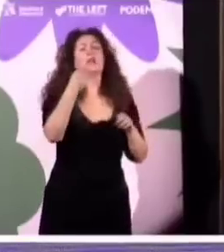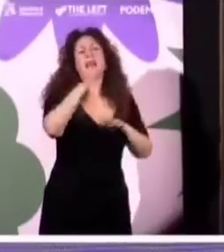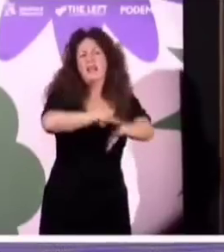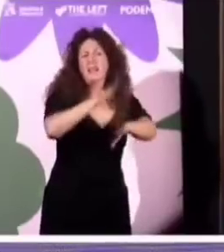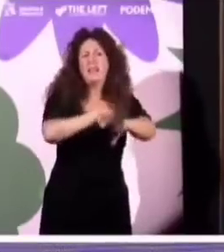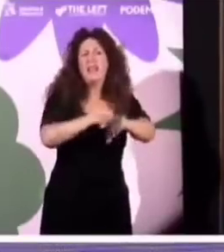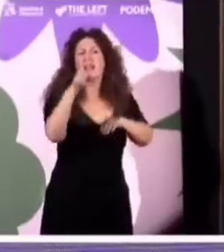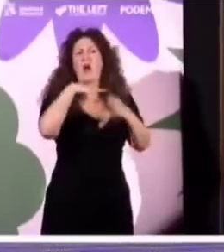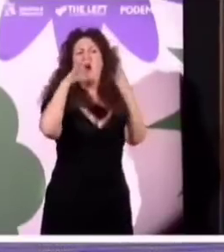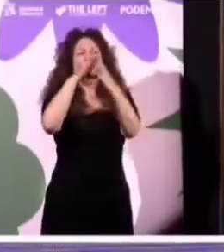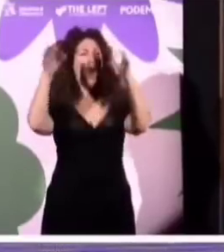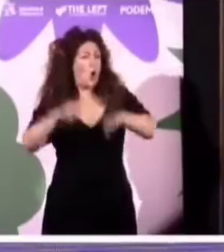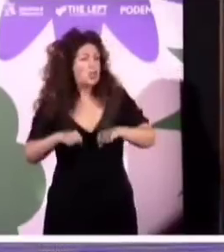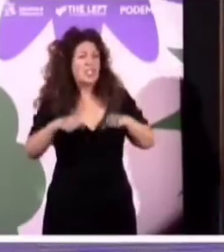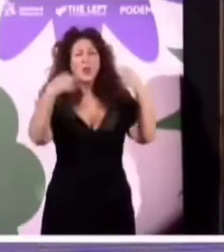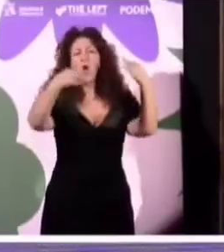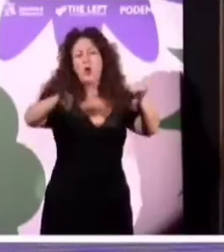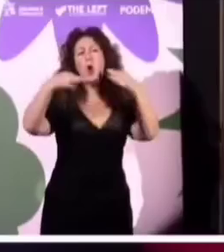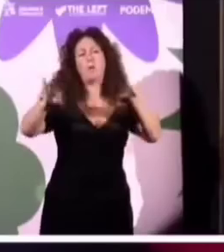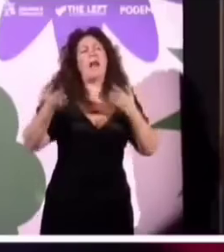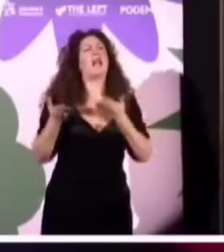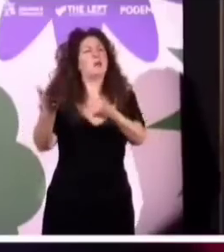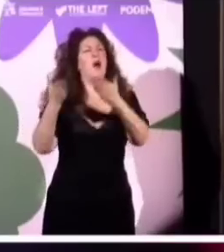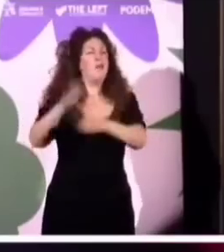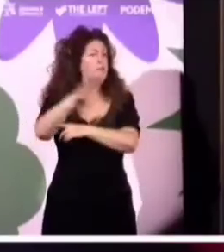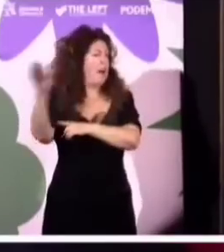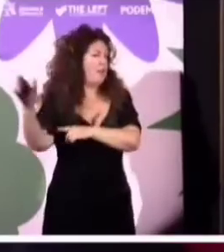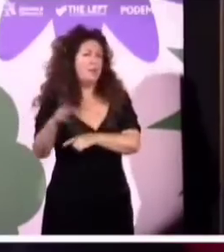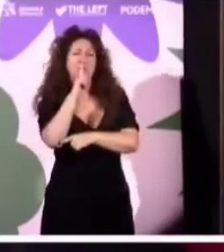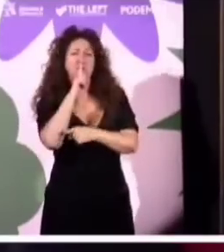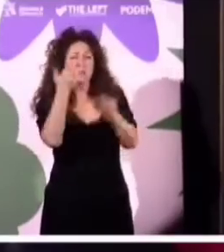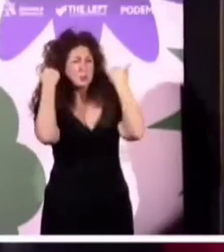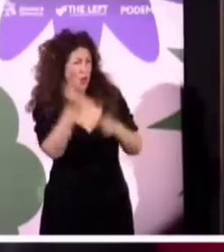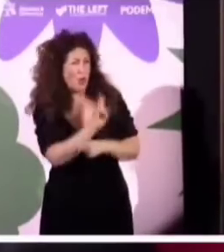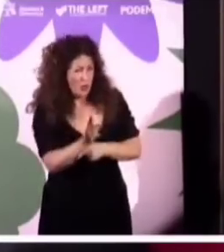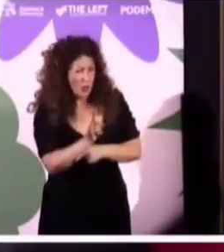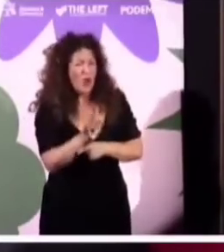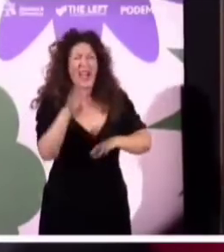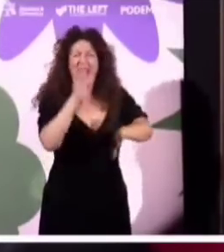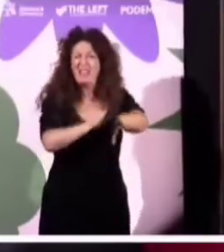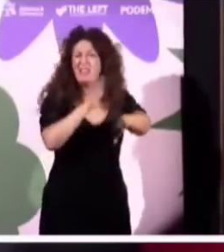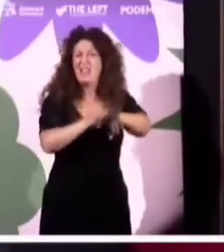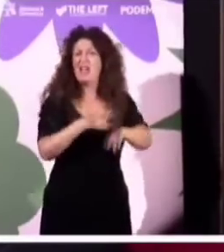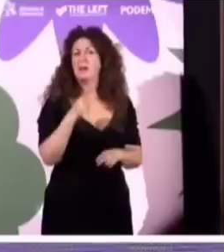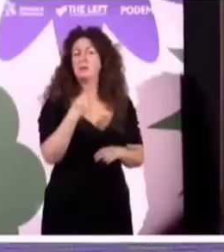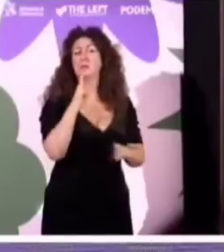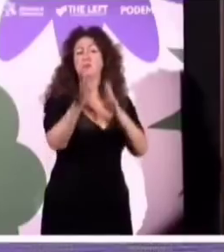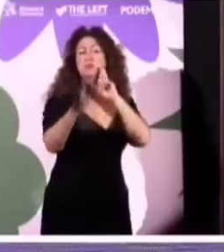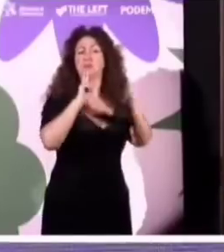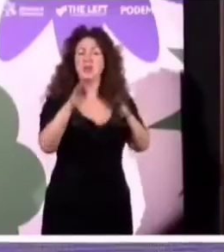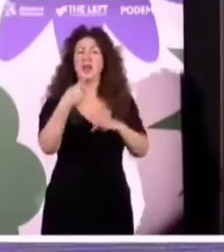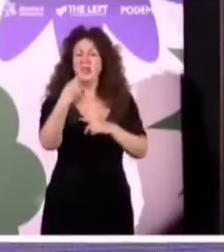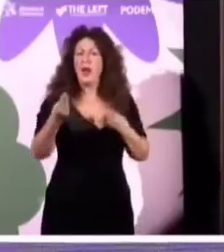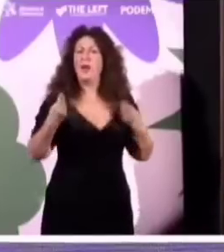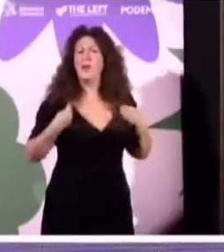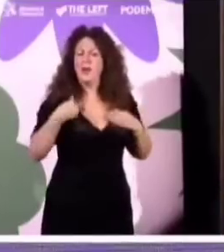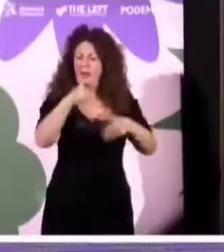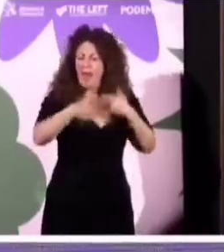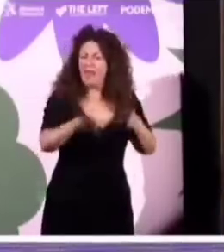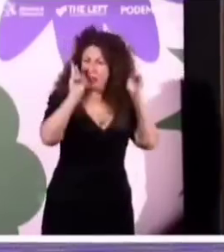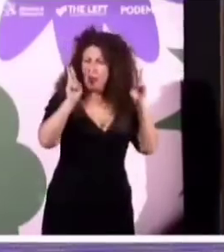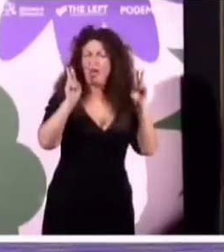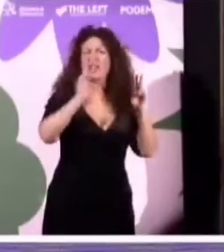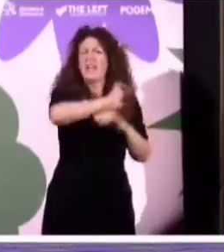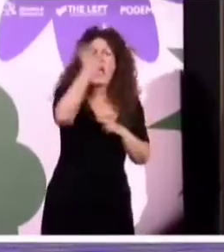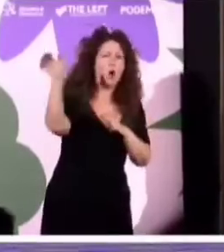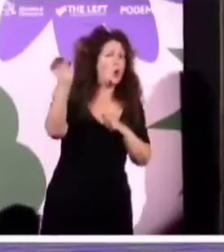a los consensos que normalizan el fascismo, una izquierda que dice que puede existir una vía democrática europea que no